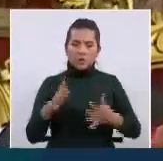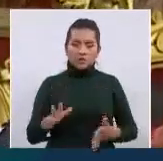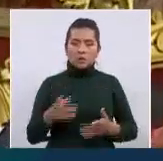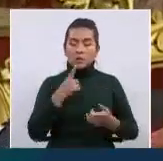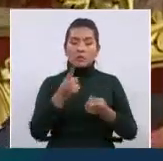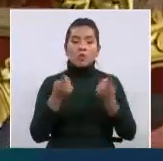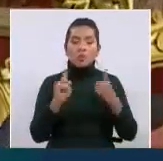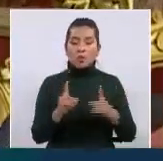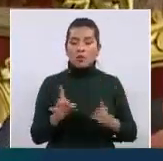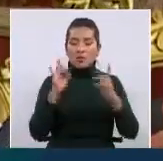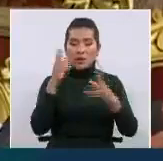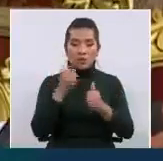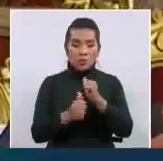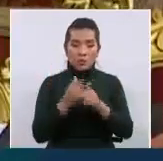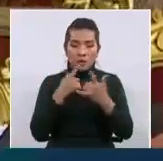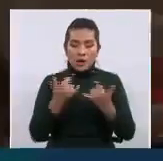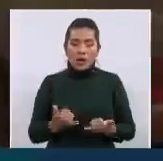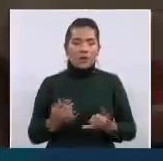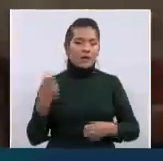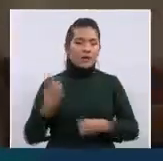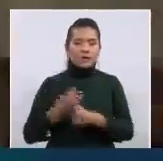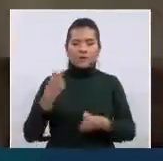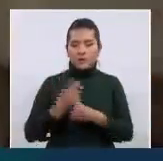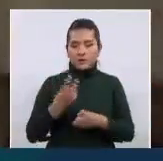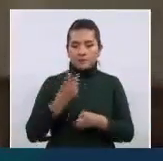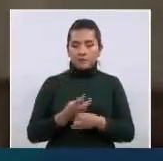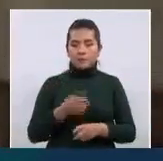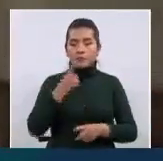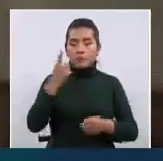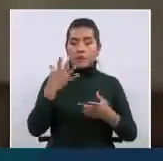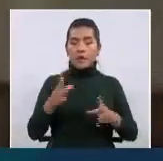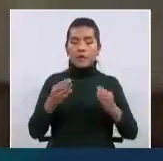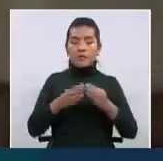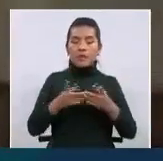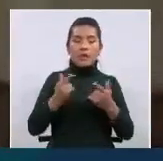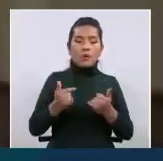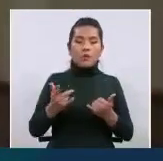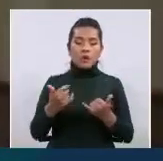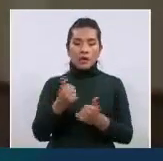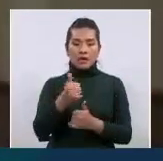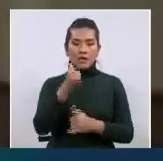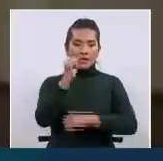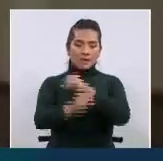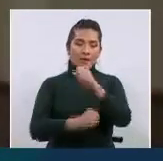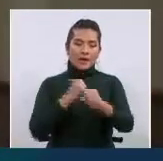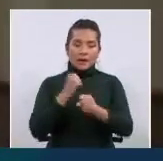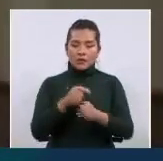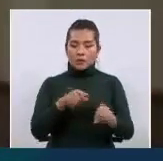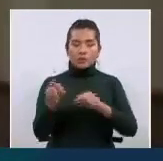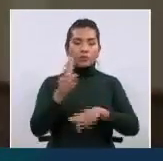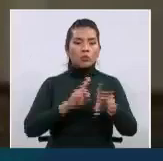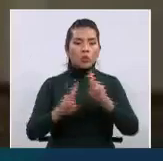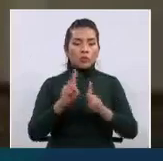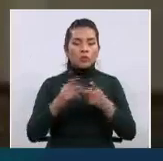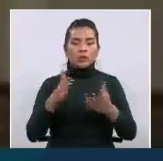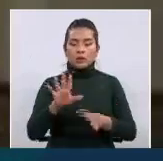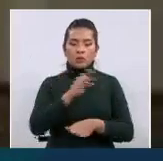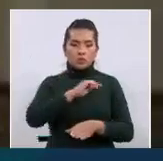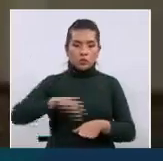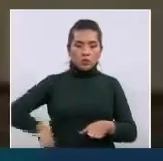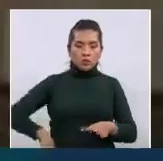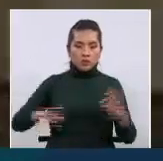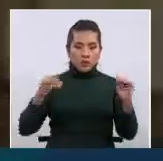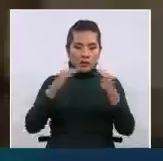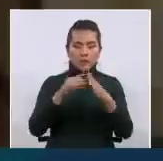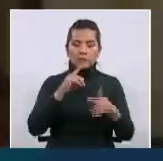crisis es muy difícil, tenemos que priorizar. Eso quiere decir que son 10 años en los que la población del municipio de La Paz